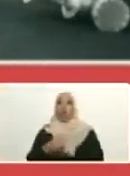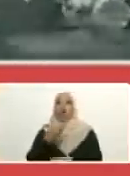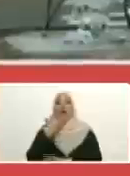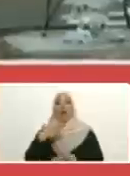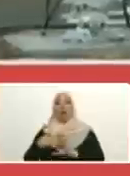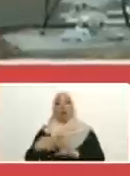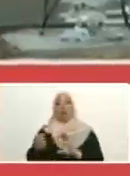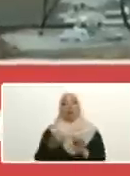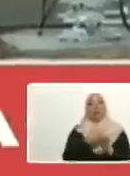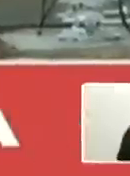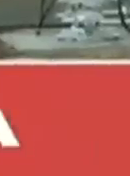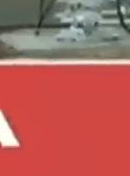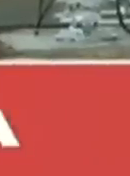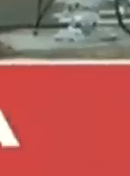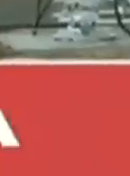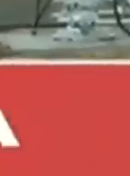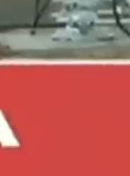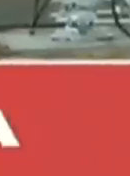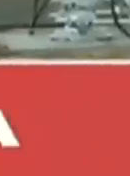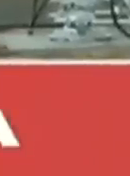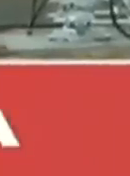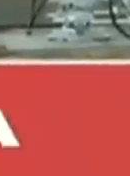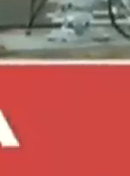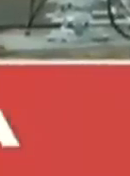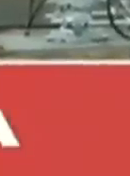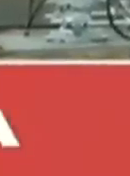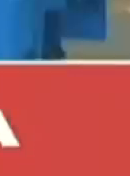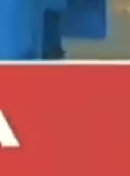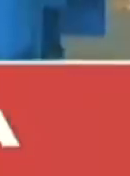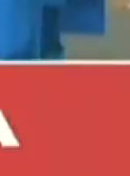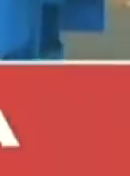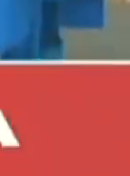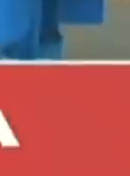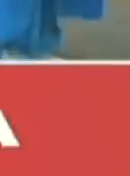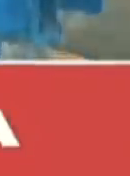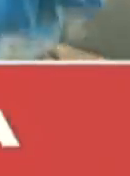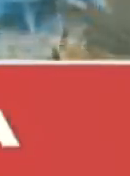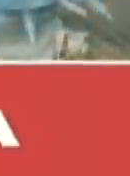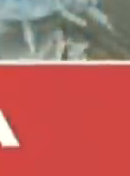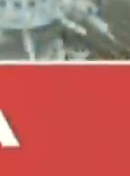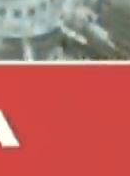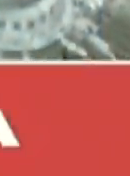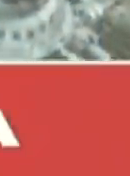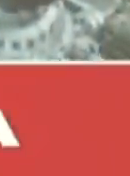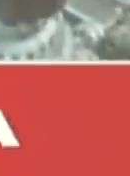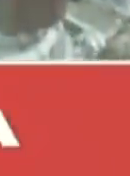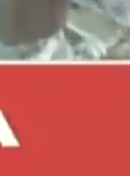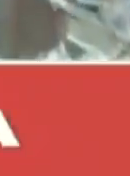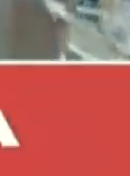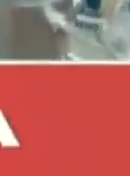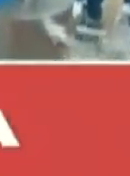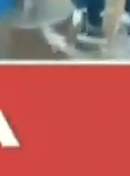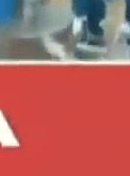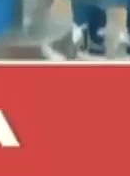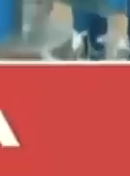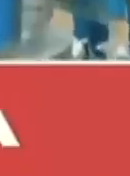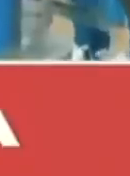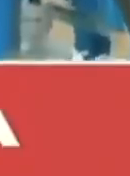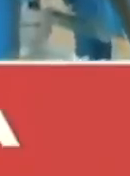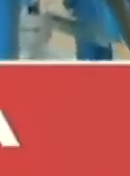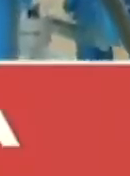en un modelo a seguir. Un ejemplo, un modelo en seguir. En la recuperación